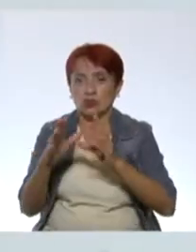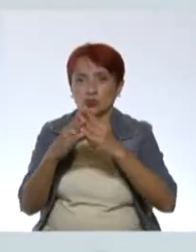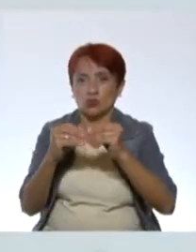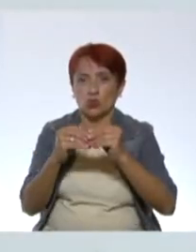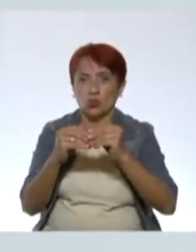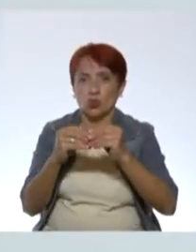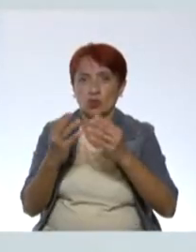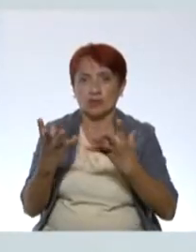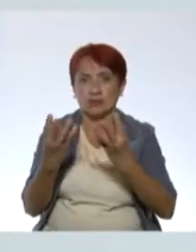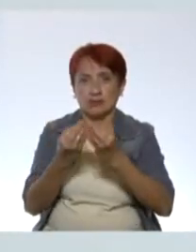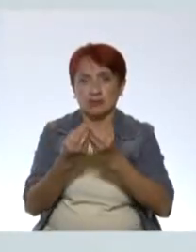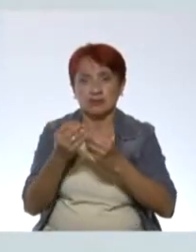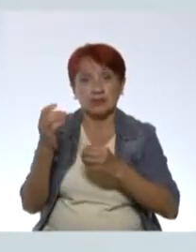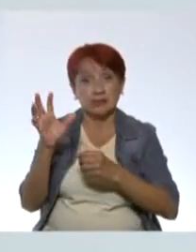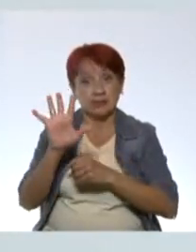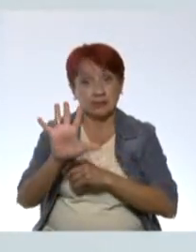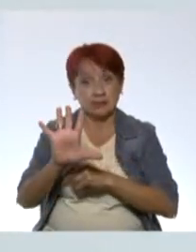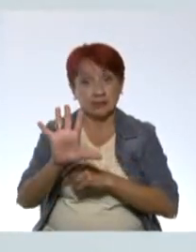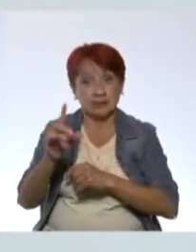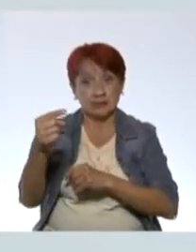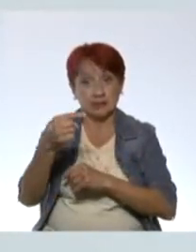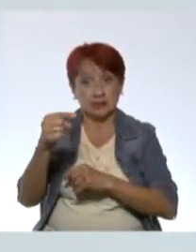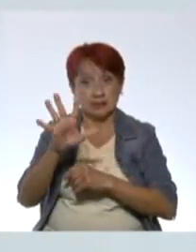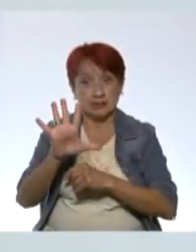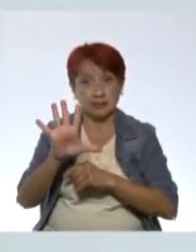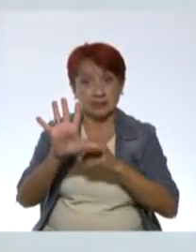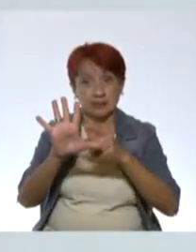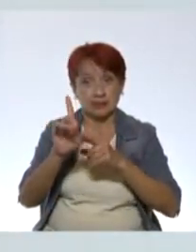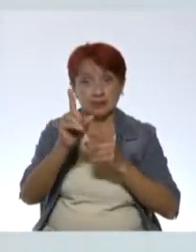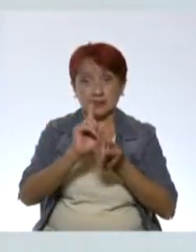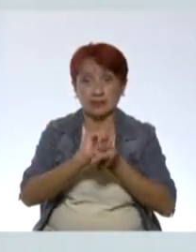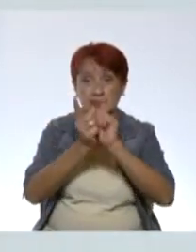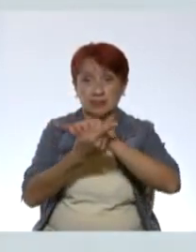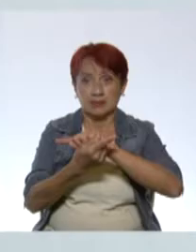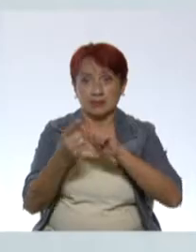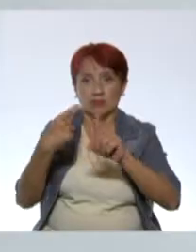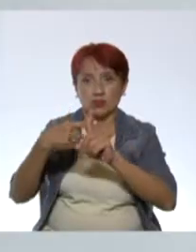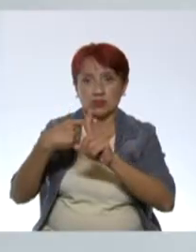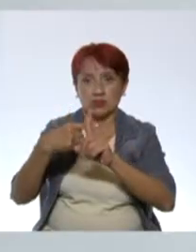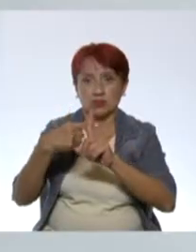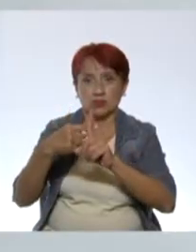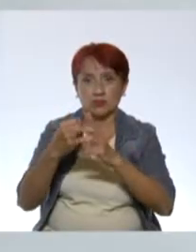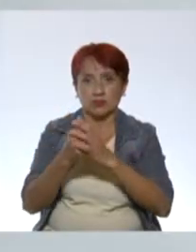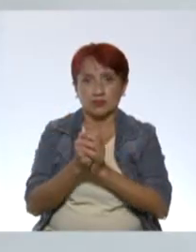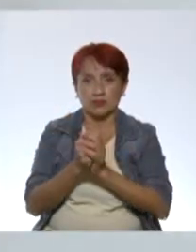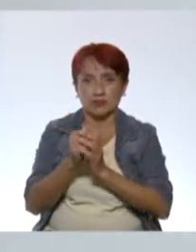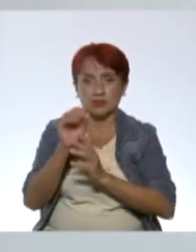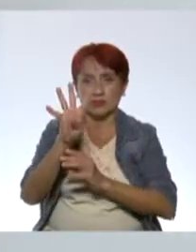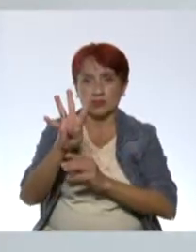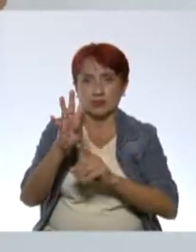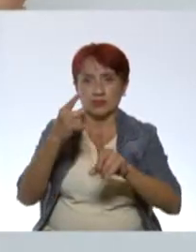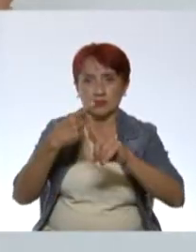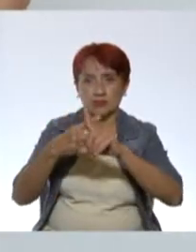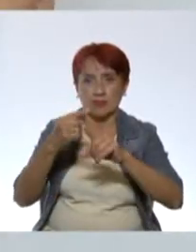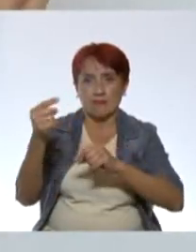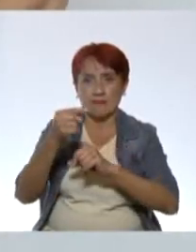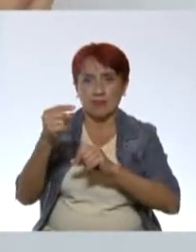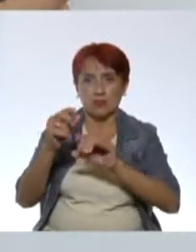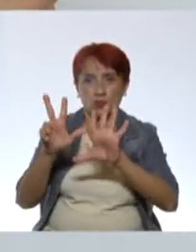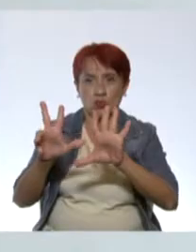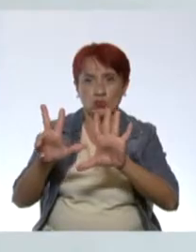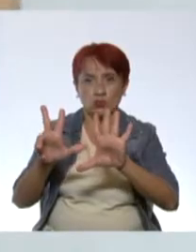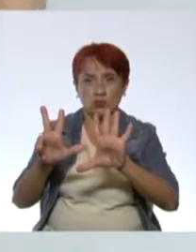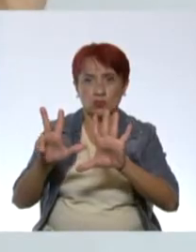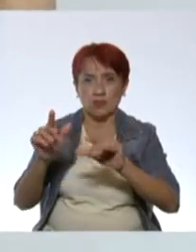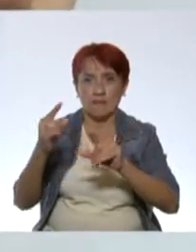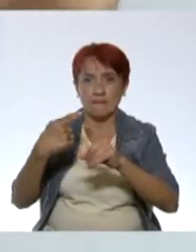al que en este momento lo está acompañando. Si es 5, que está negativo, al transponerse pasa positivo. Sería 4x